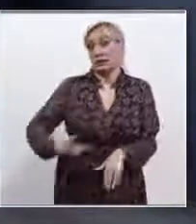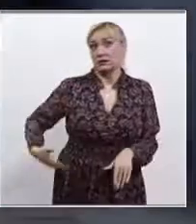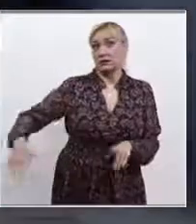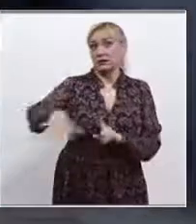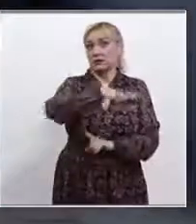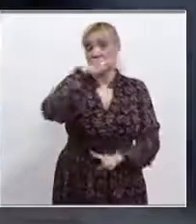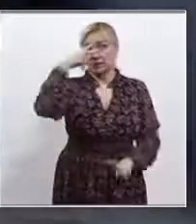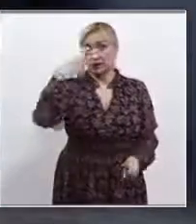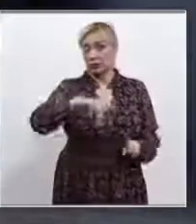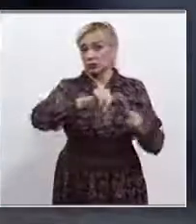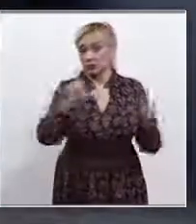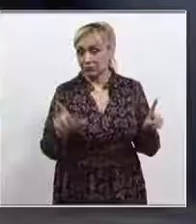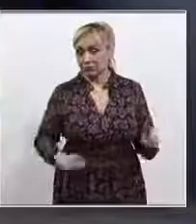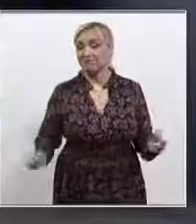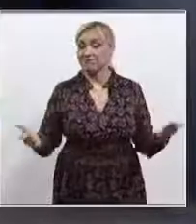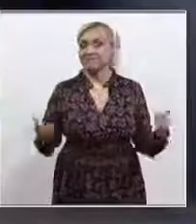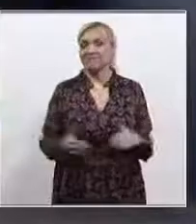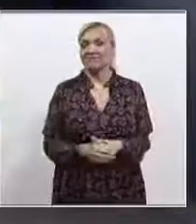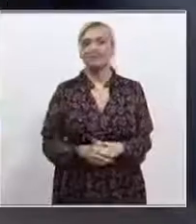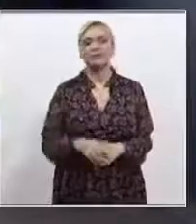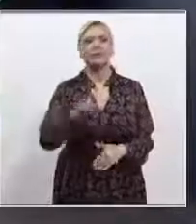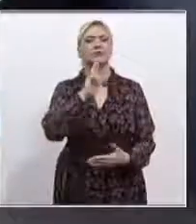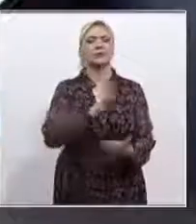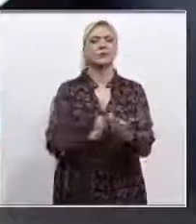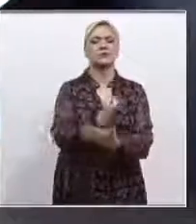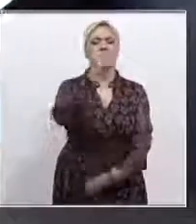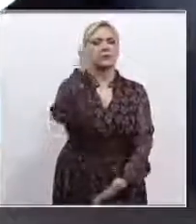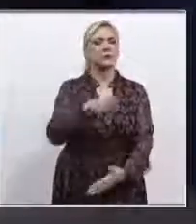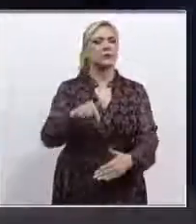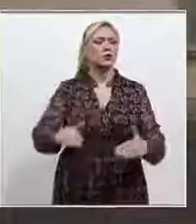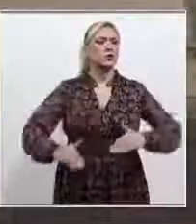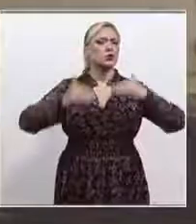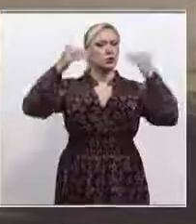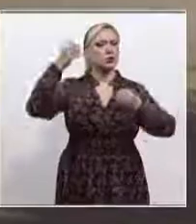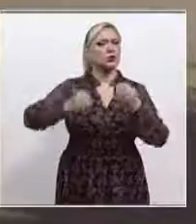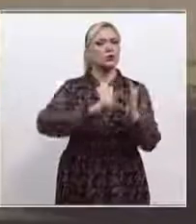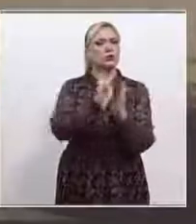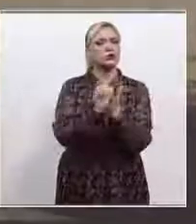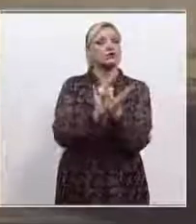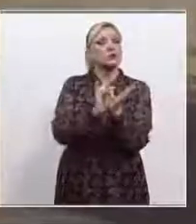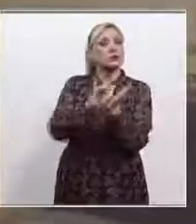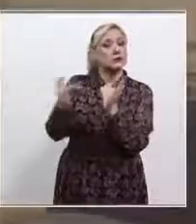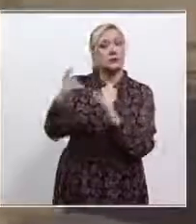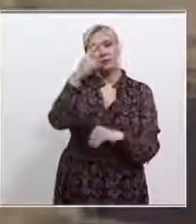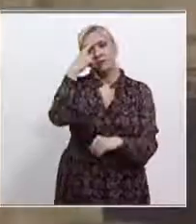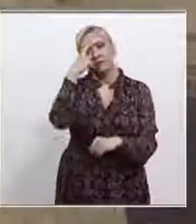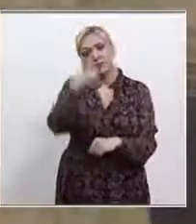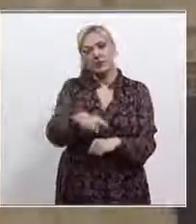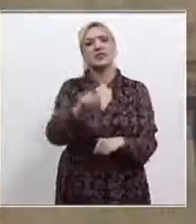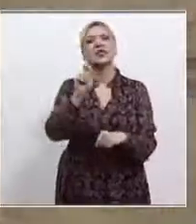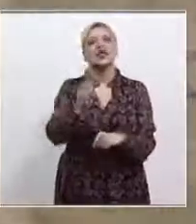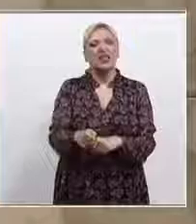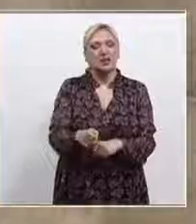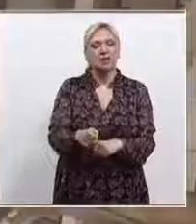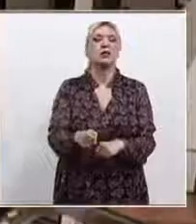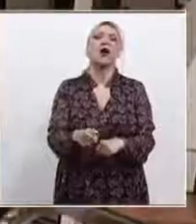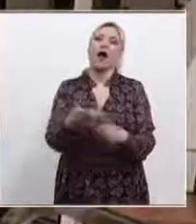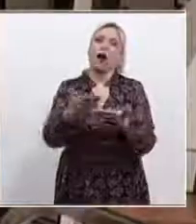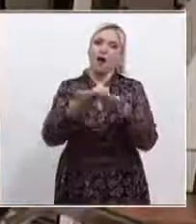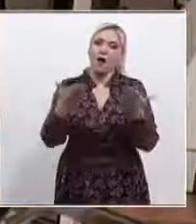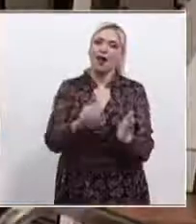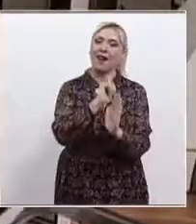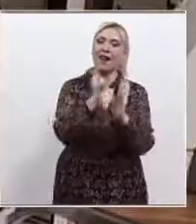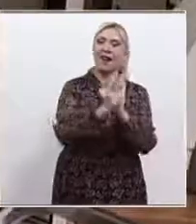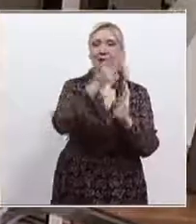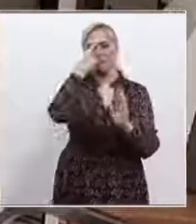Las sentencias de la Suprema Corte han ayudado a cambiar la doctrina jurídica en relación a la compensación de los trabajos de cuidado y además han